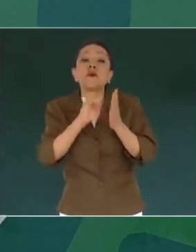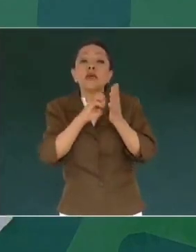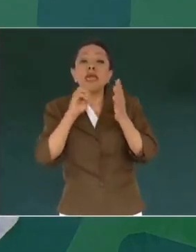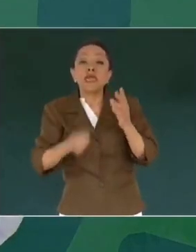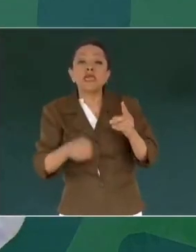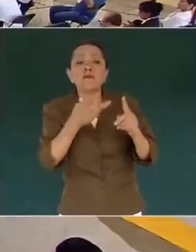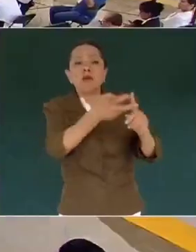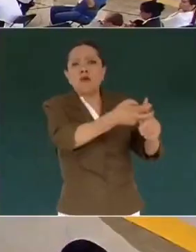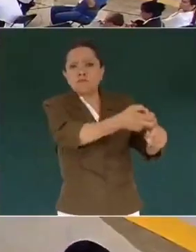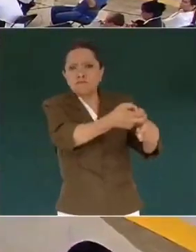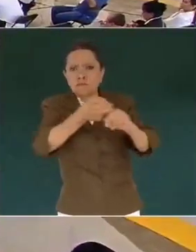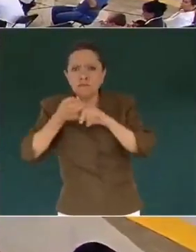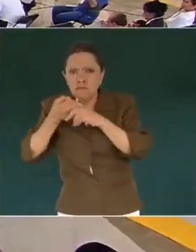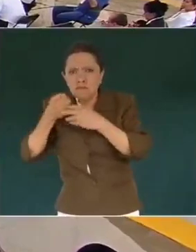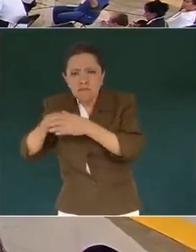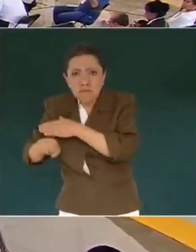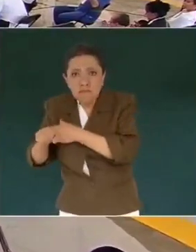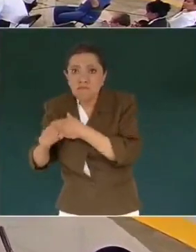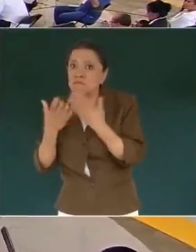secuestro?